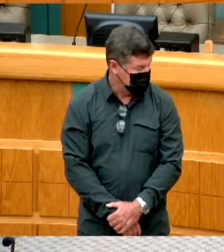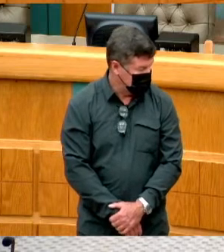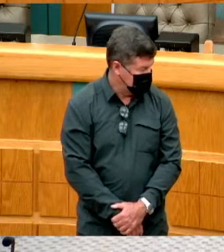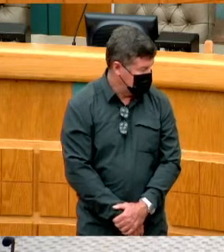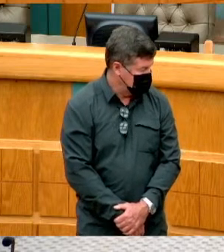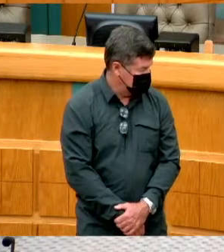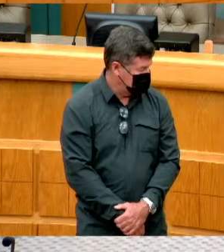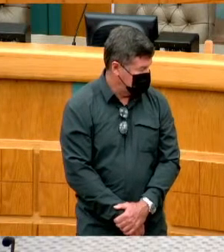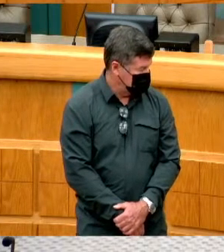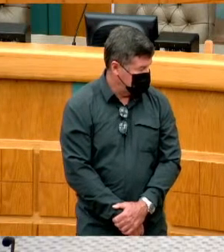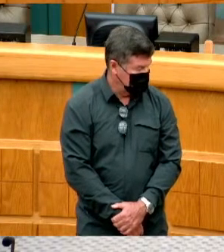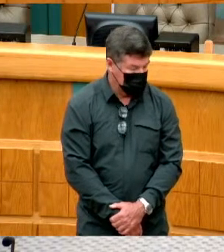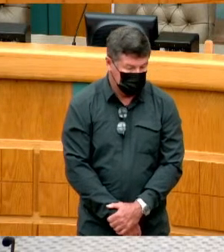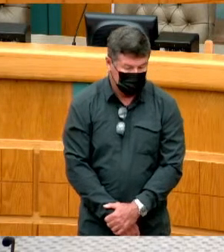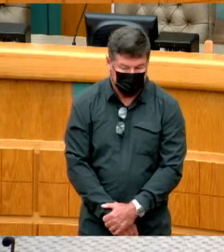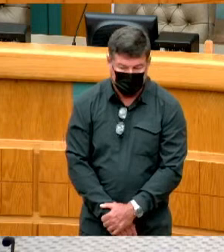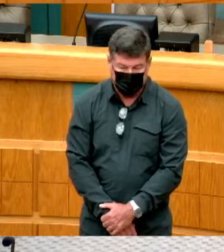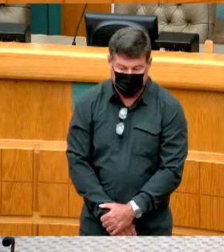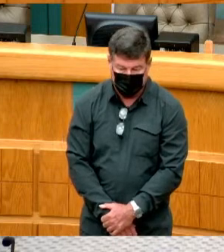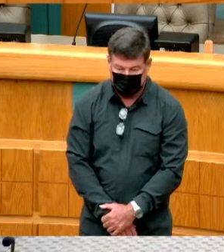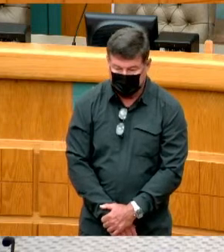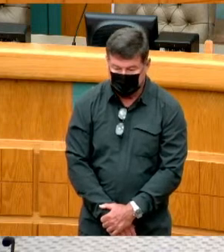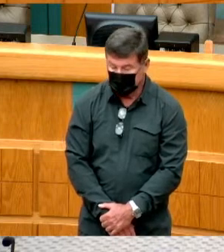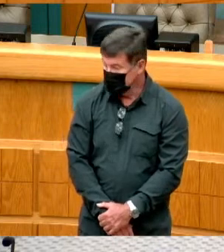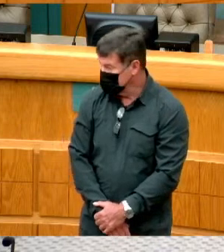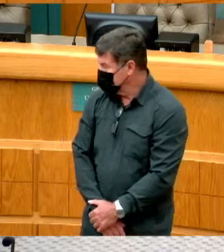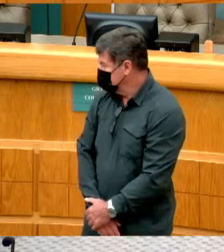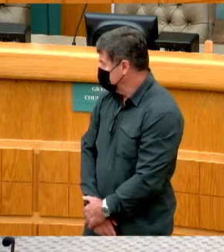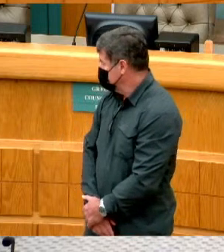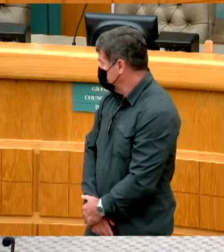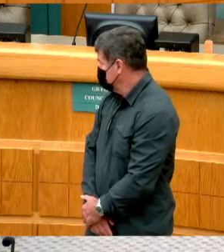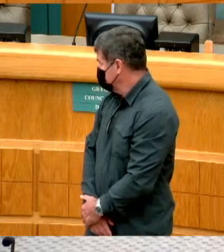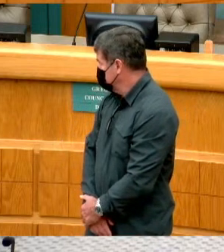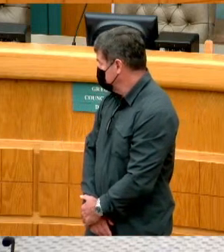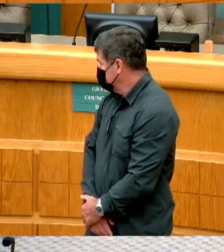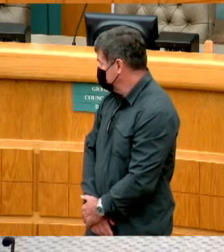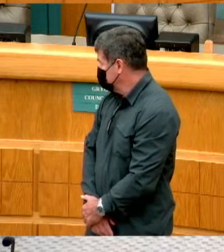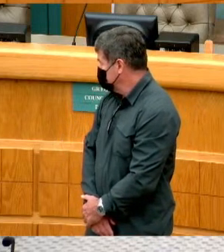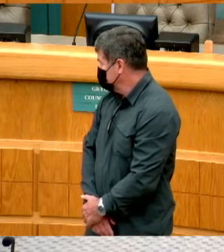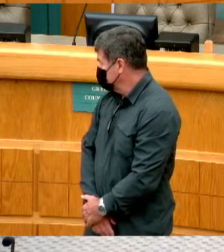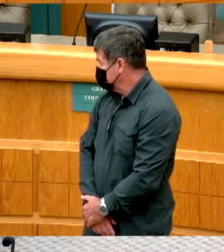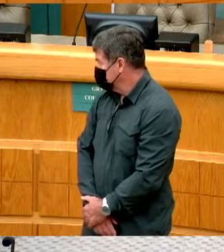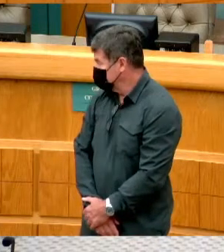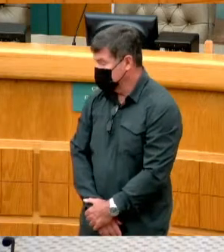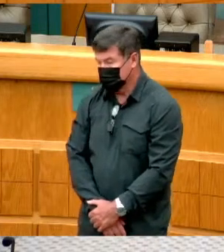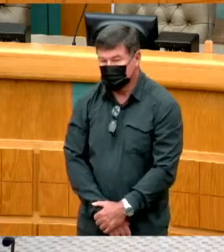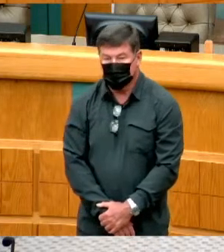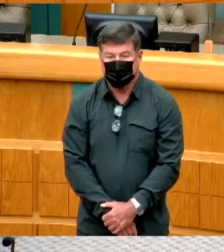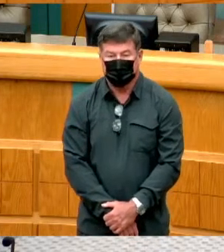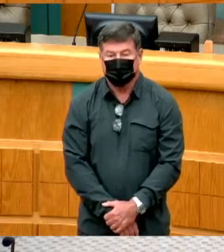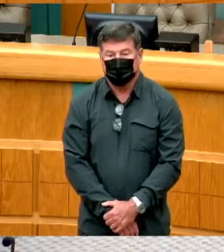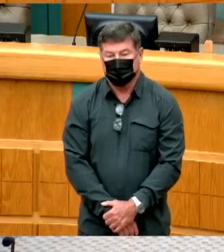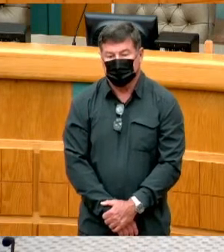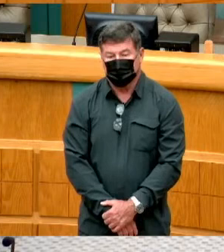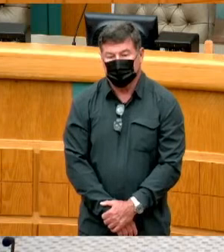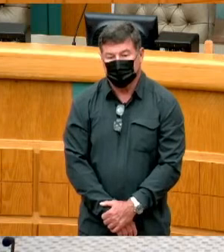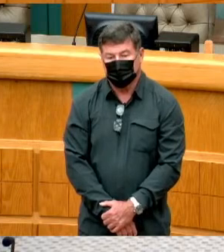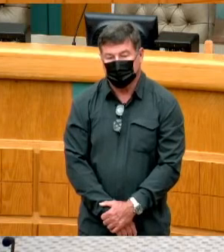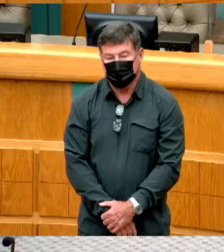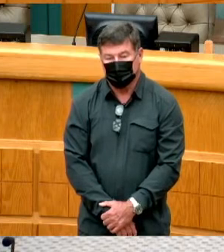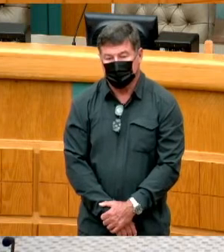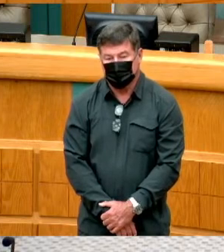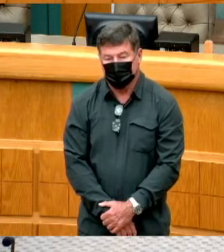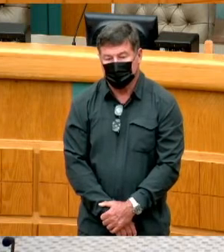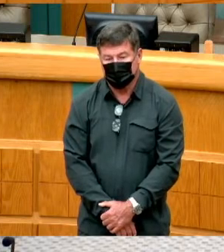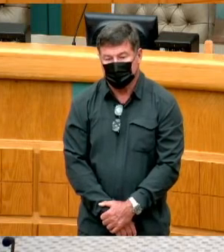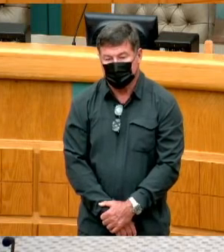para su aprobación. Esa vacuna requiere de una sola dosis. Le seguimos pidiendo que tome todas sus medidas de salubridad en lo que continúan los esfuerzos de